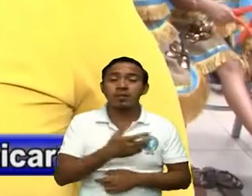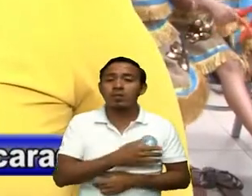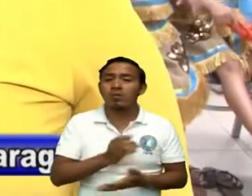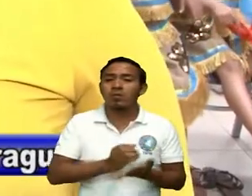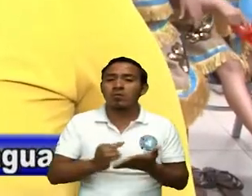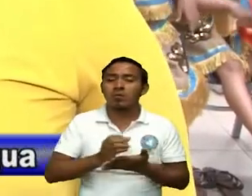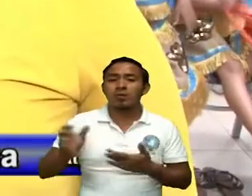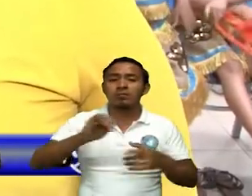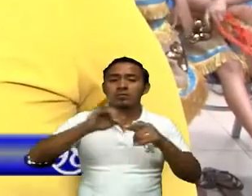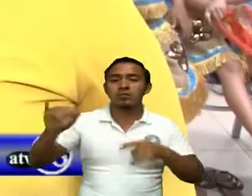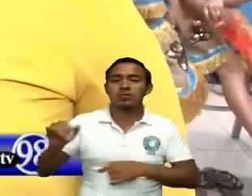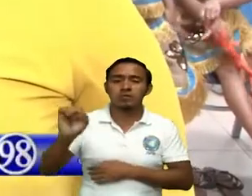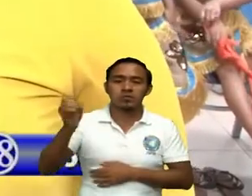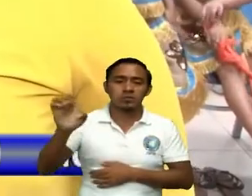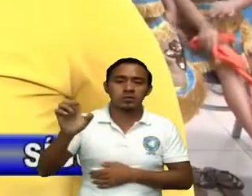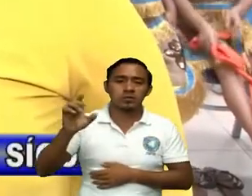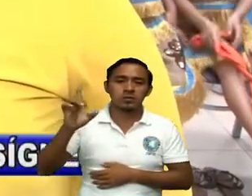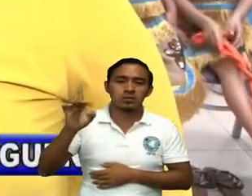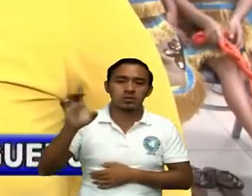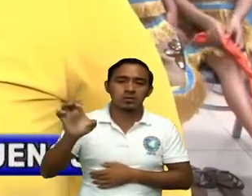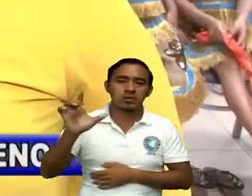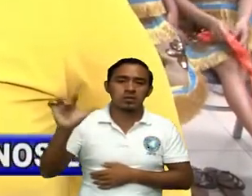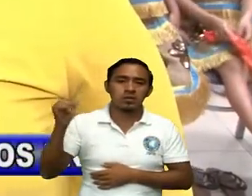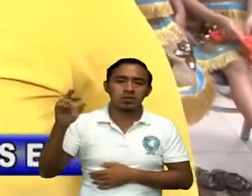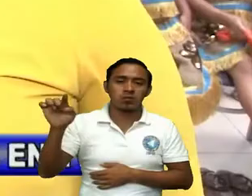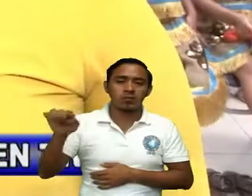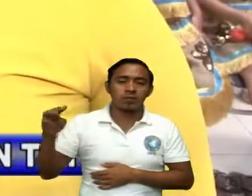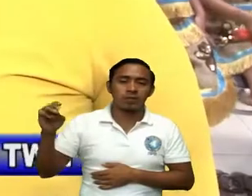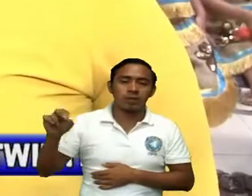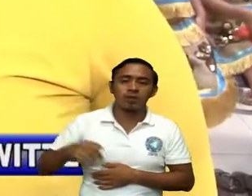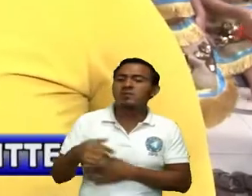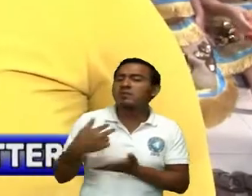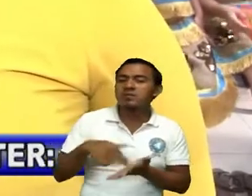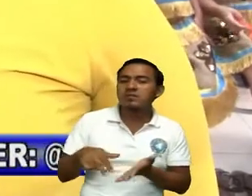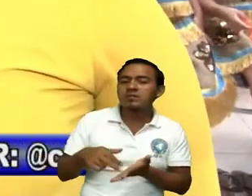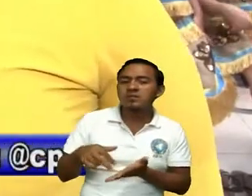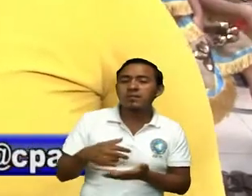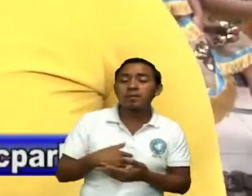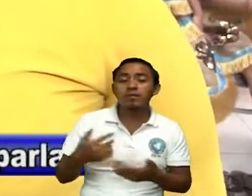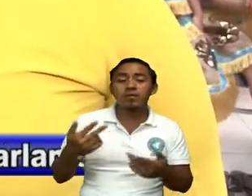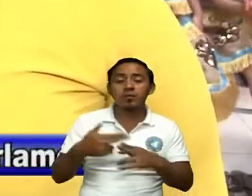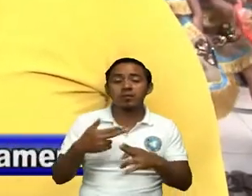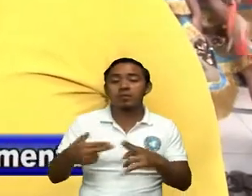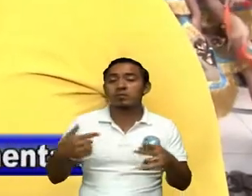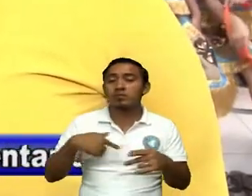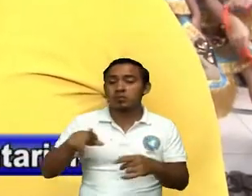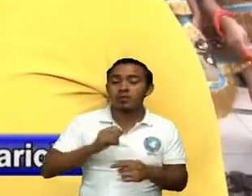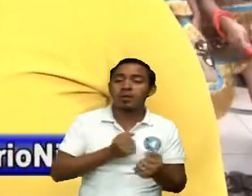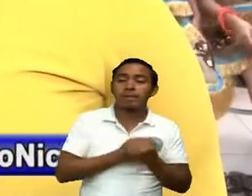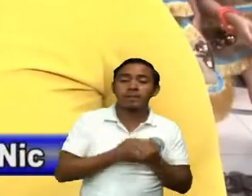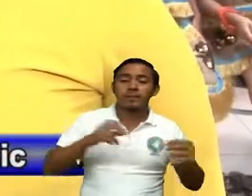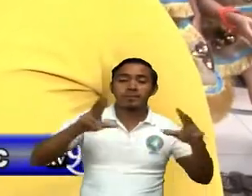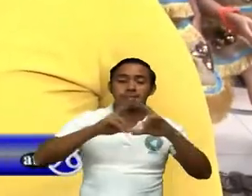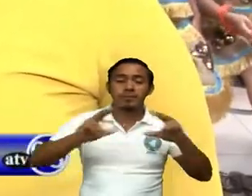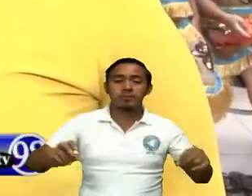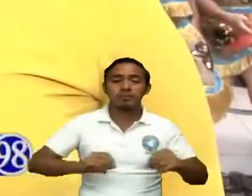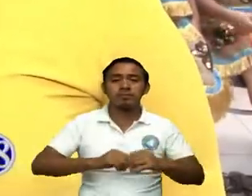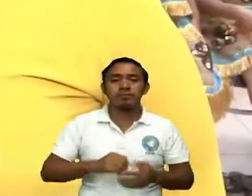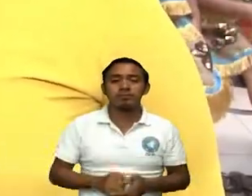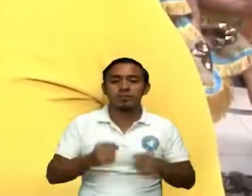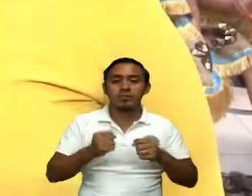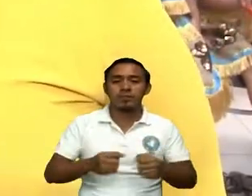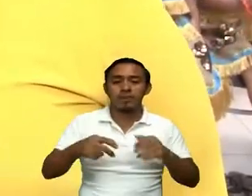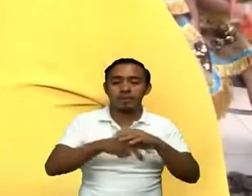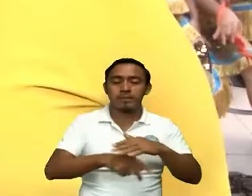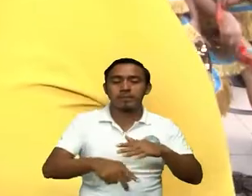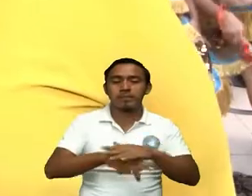De José de la Cruz Mena. ¿Qué número hicieron los muchachos y las muchachas? Yo te amo Nicaragua, de José de la Cruz Mena,